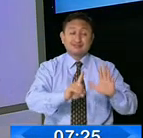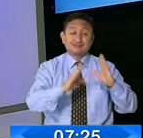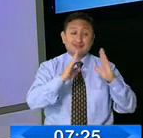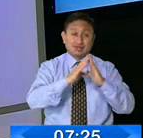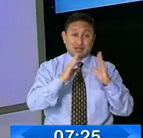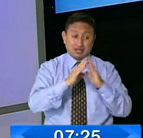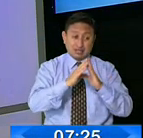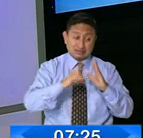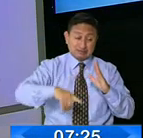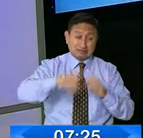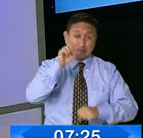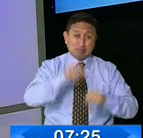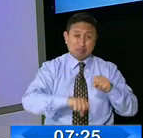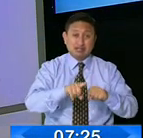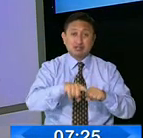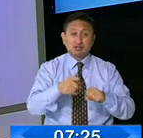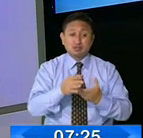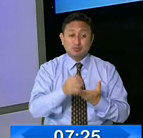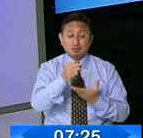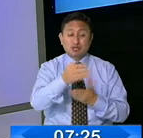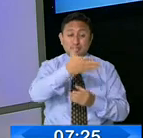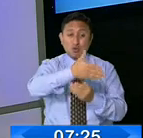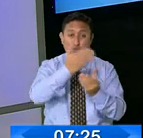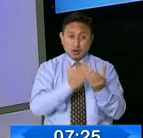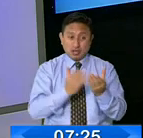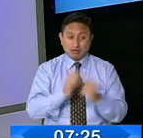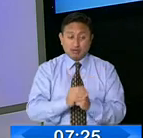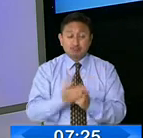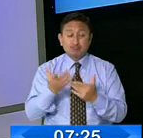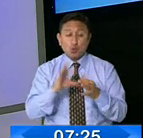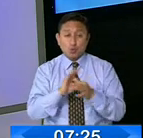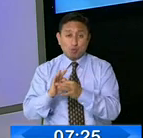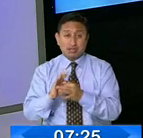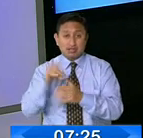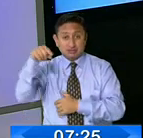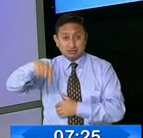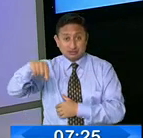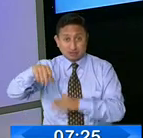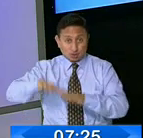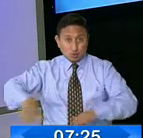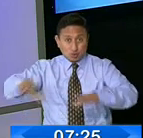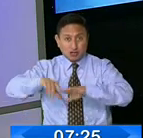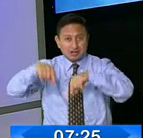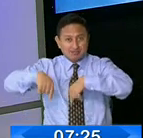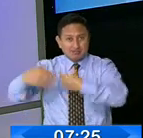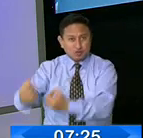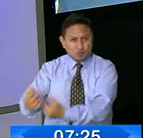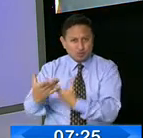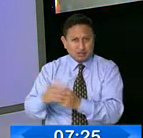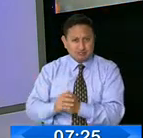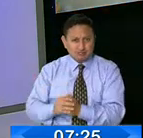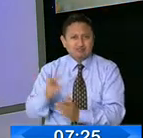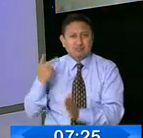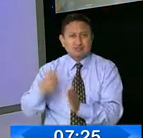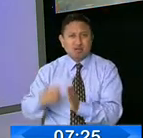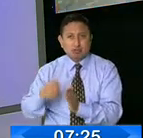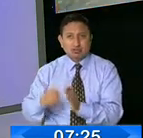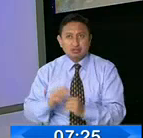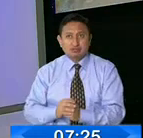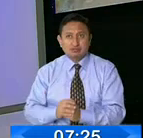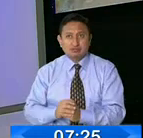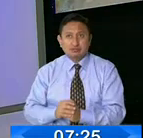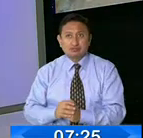de Guayabamba. Nuestro equipo, con Sofía Vintimilla, está en ese lugar y nos va a contar el informe, los resultados,